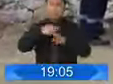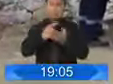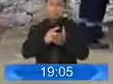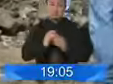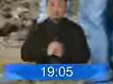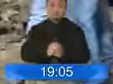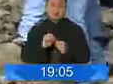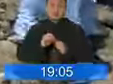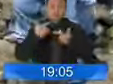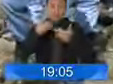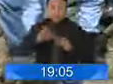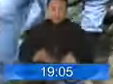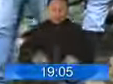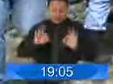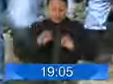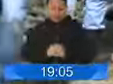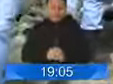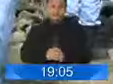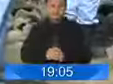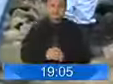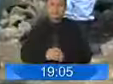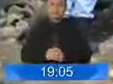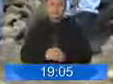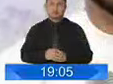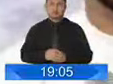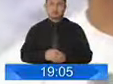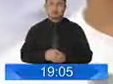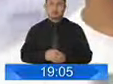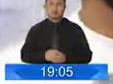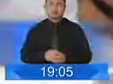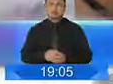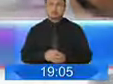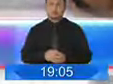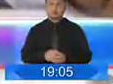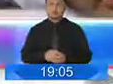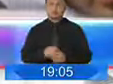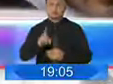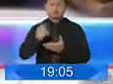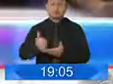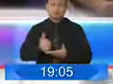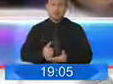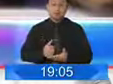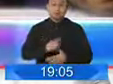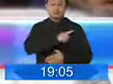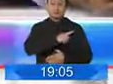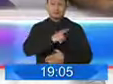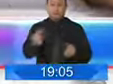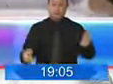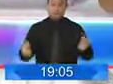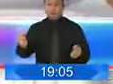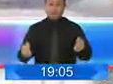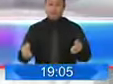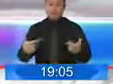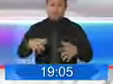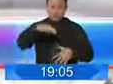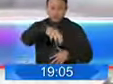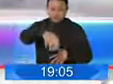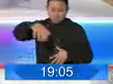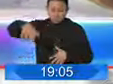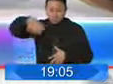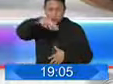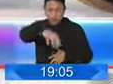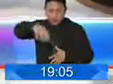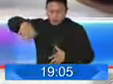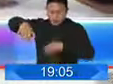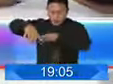para extraerlo de debajo de los escombros. Con la ayuda del operador de la maquinaria, procedimos a retirar un poco de